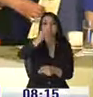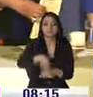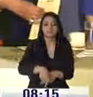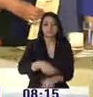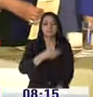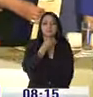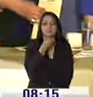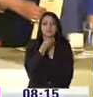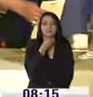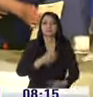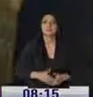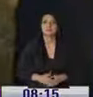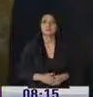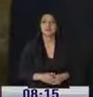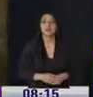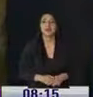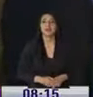de agosto.